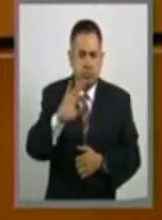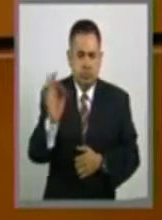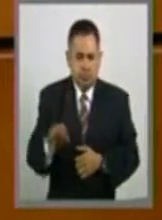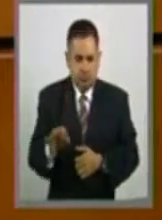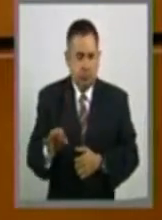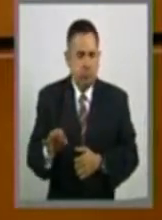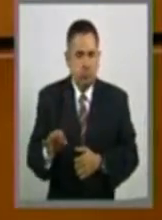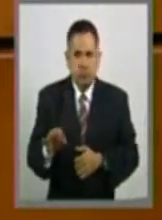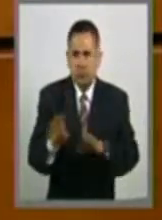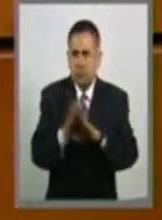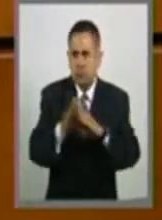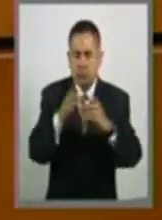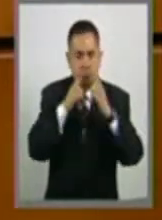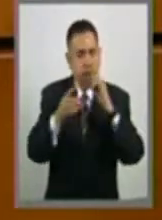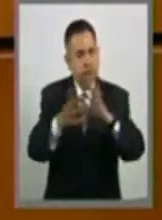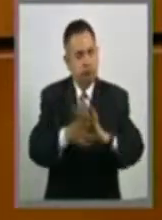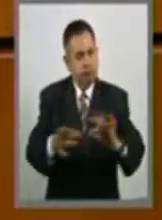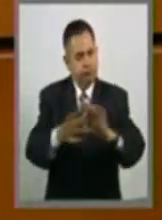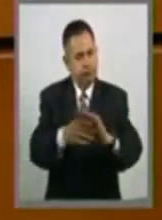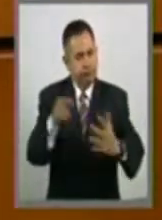16.3% respectivamente.